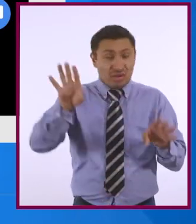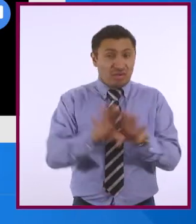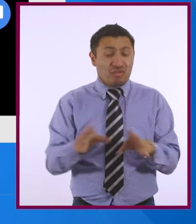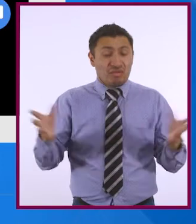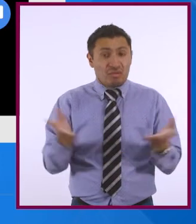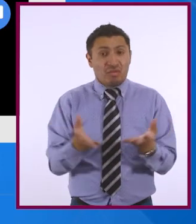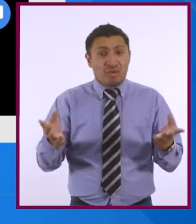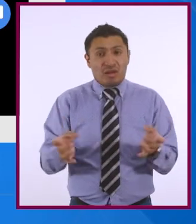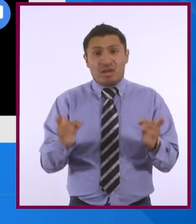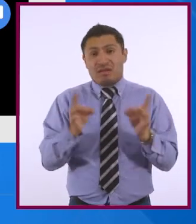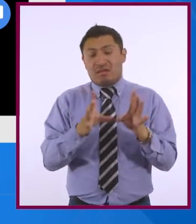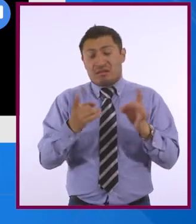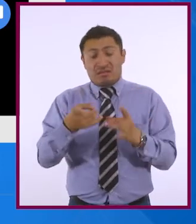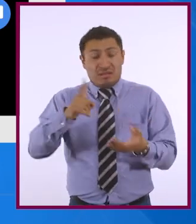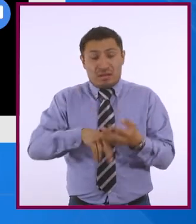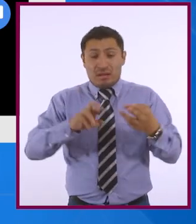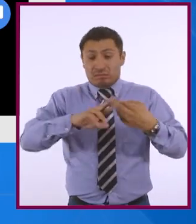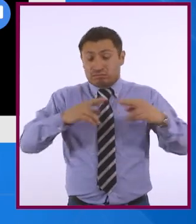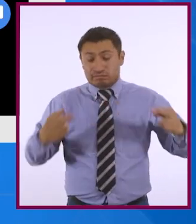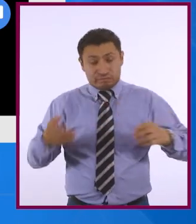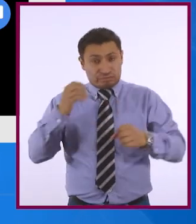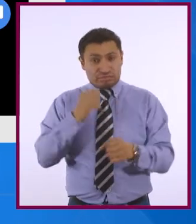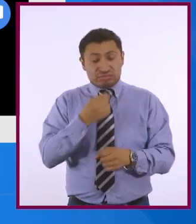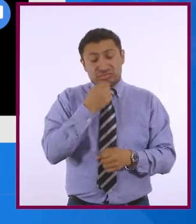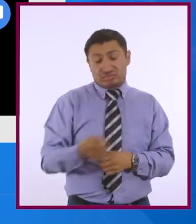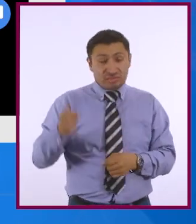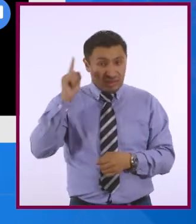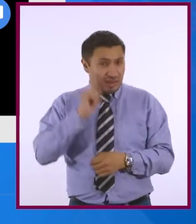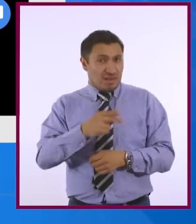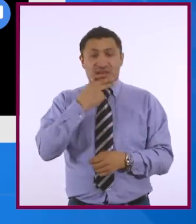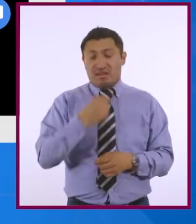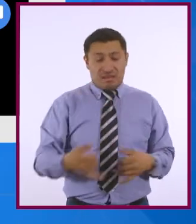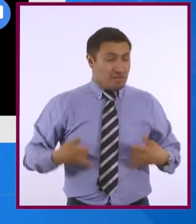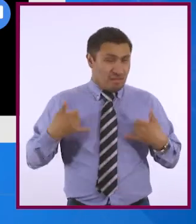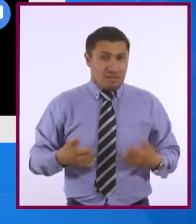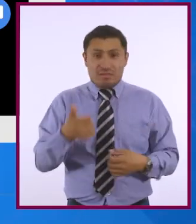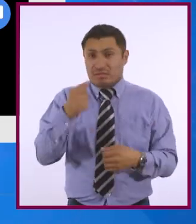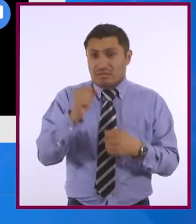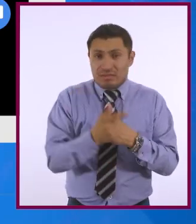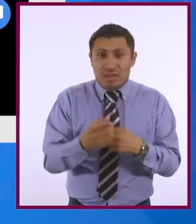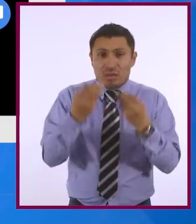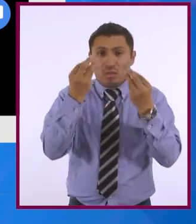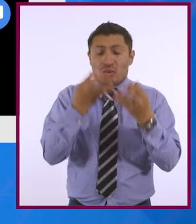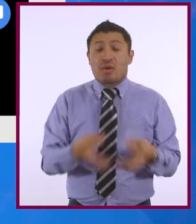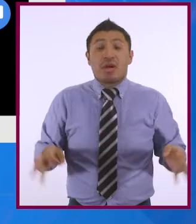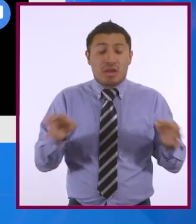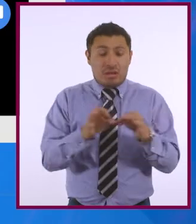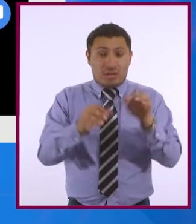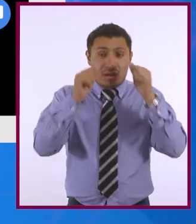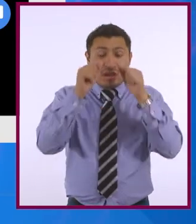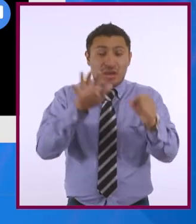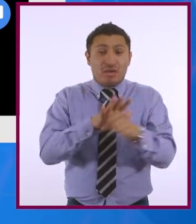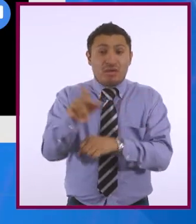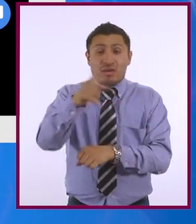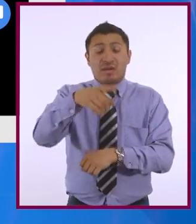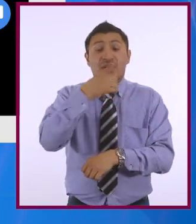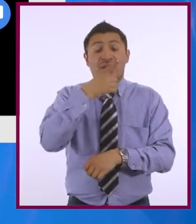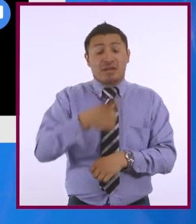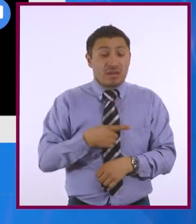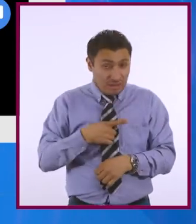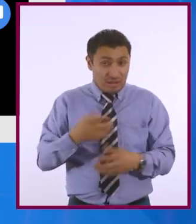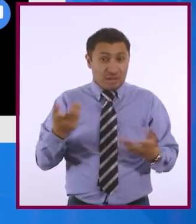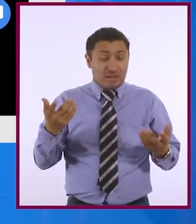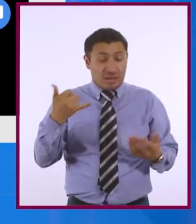generamos los efectos o las relaciones que estamos teniendo con niñas, niños y adolescentes, es algo muy importante y escuchando qué tienen que decir y cómo se sienten